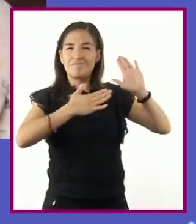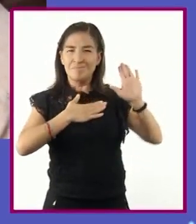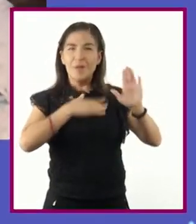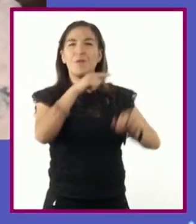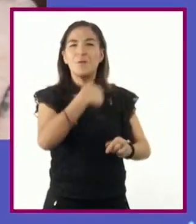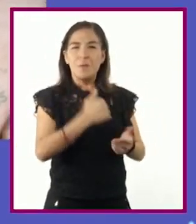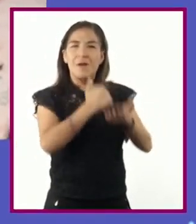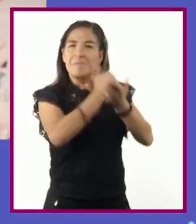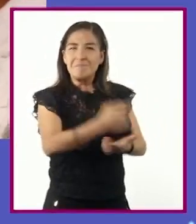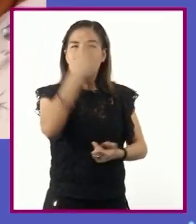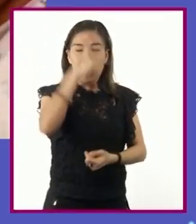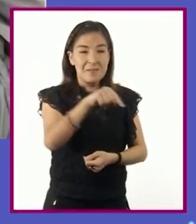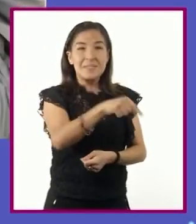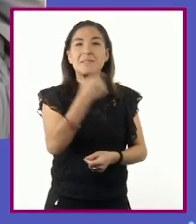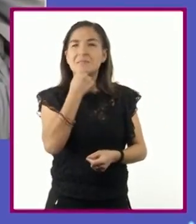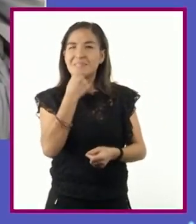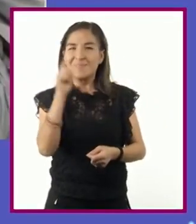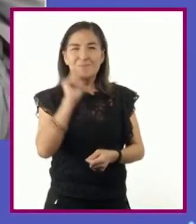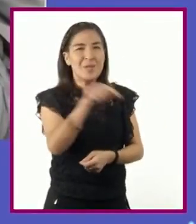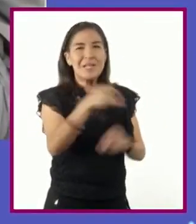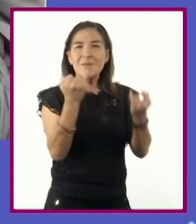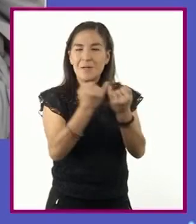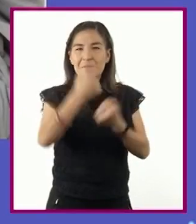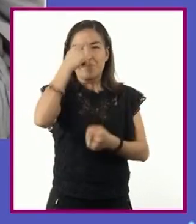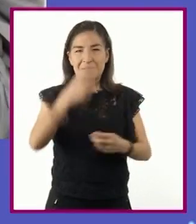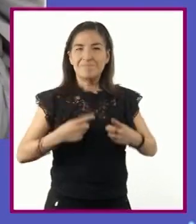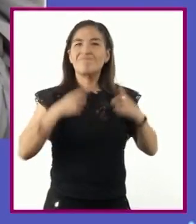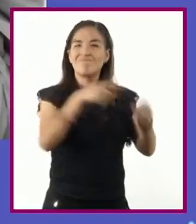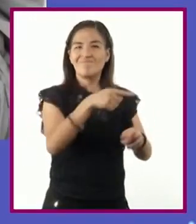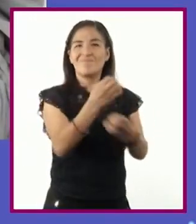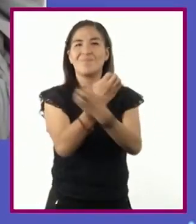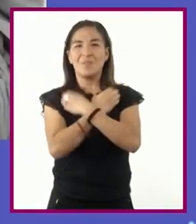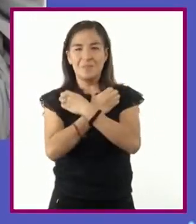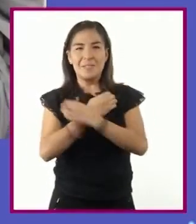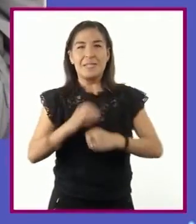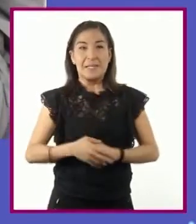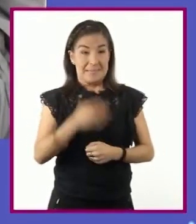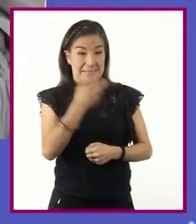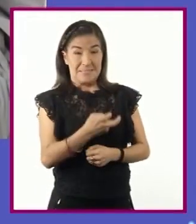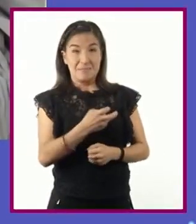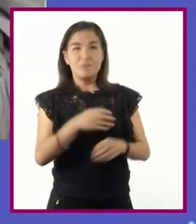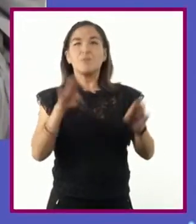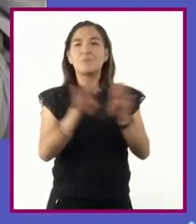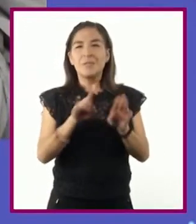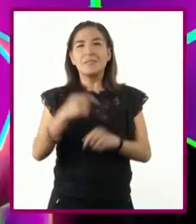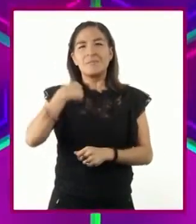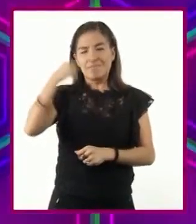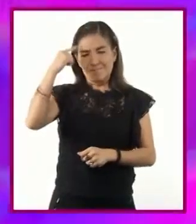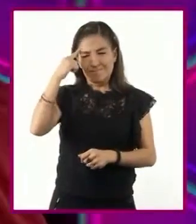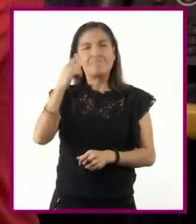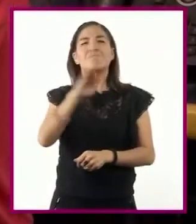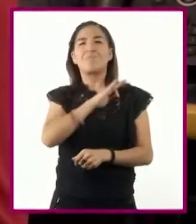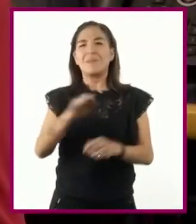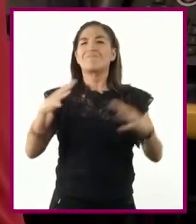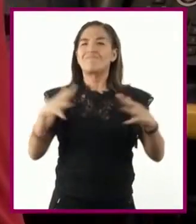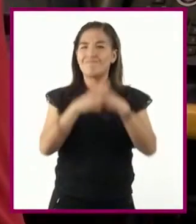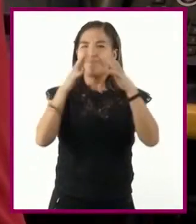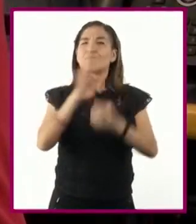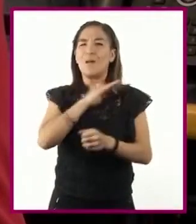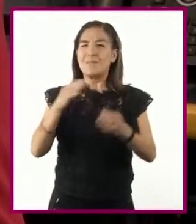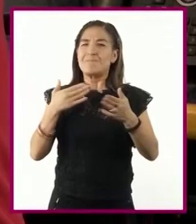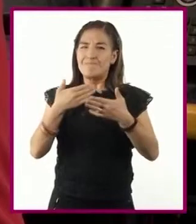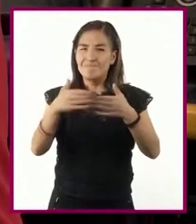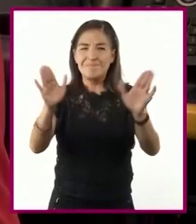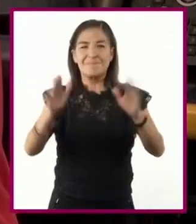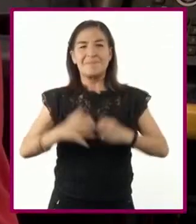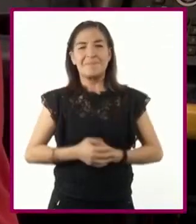manos para que niñas como ella recibieran una educación. Esa era la guerra que iba a librar. Y